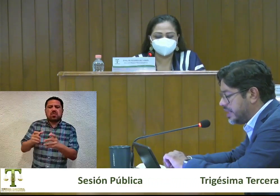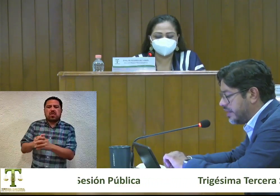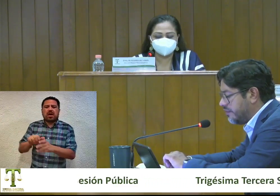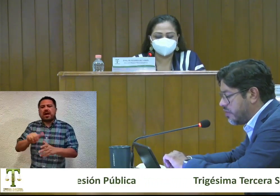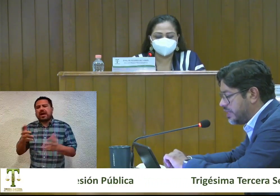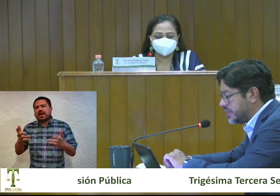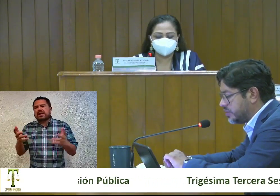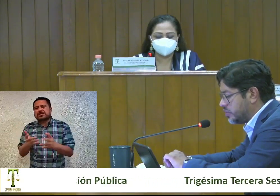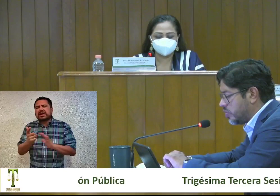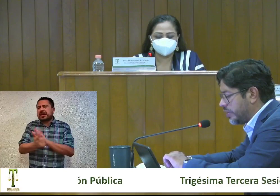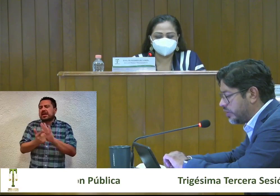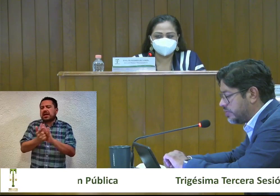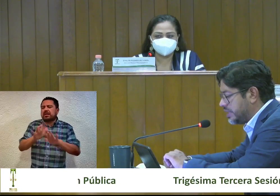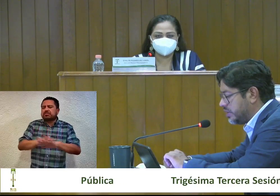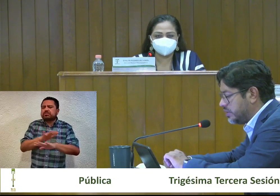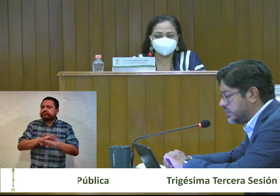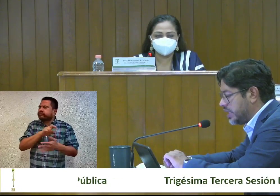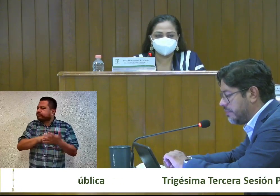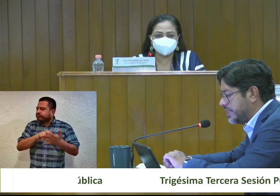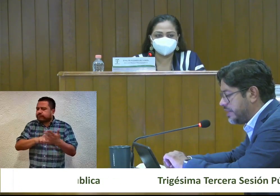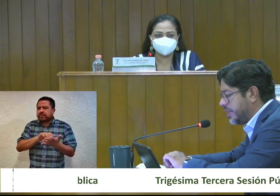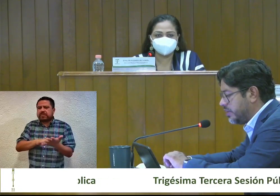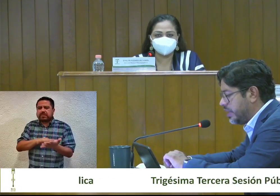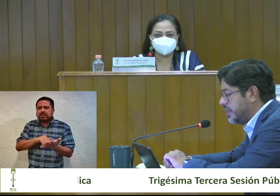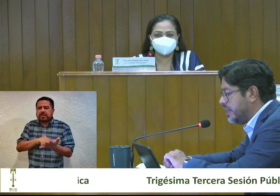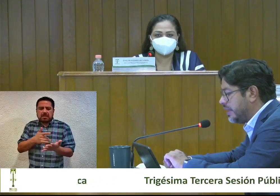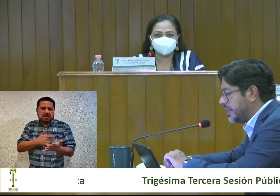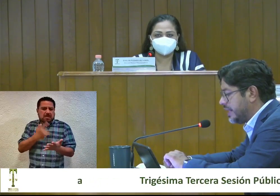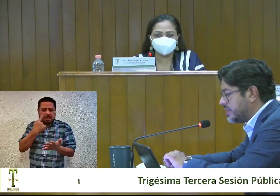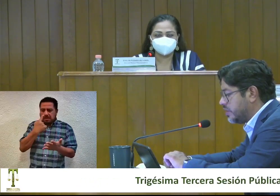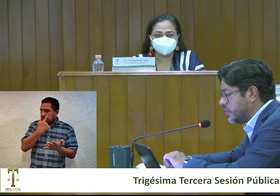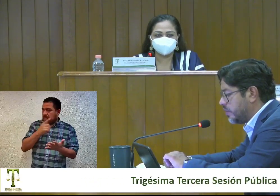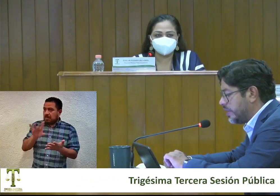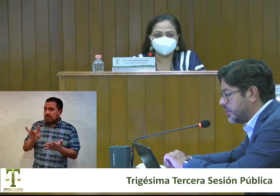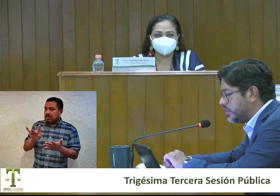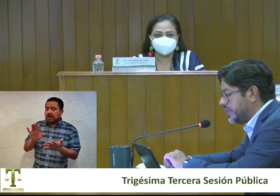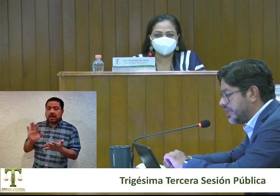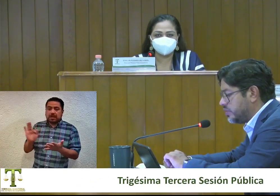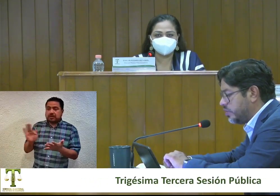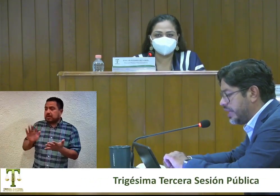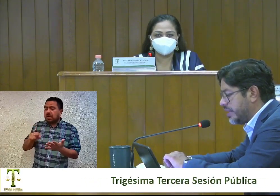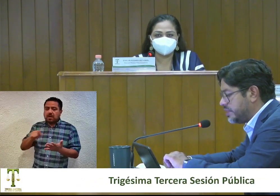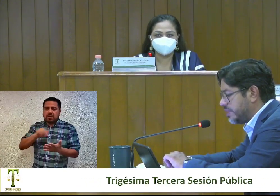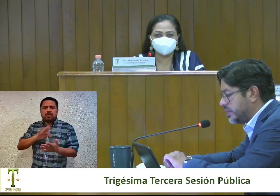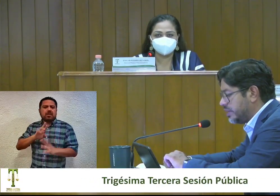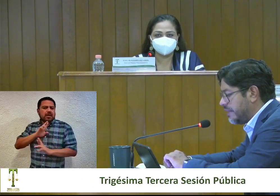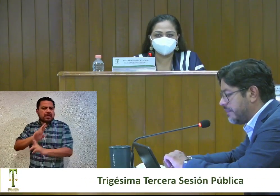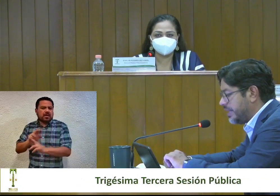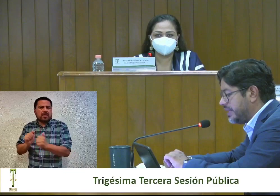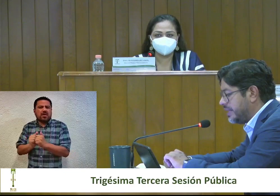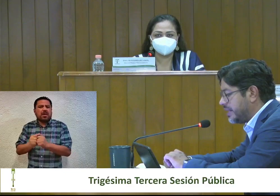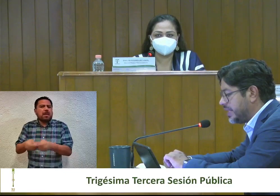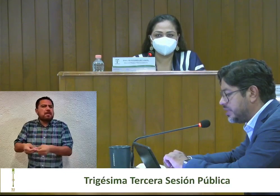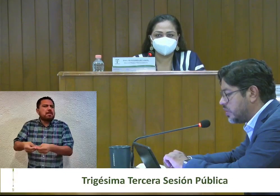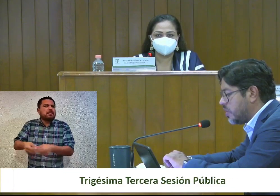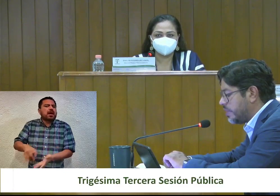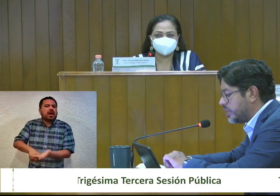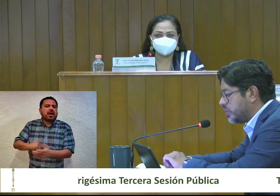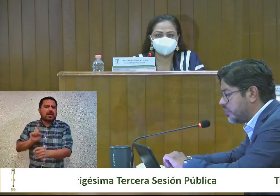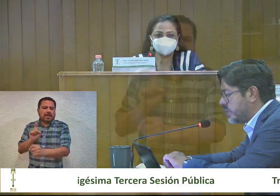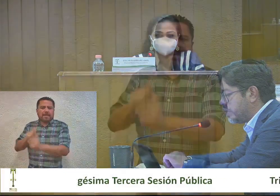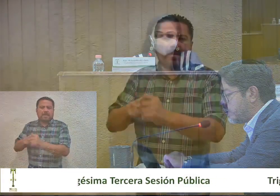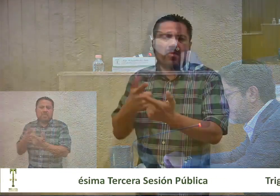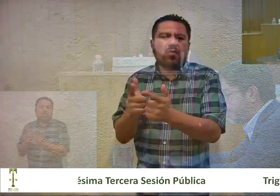realizar reformas a sus documentos básicos, apercibiéndole que en caso de incumplimiento se resolvería respecto de la pérdida del registro como